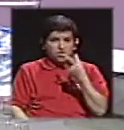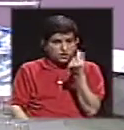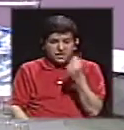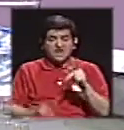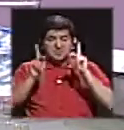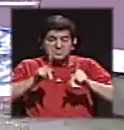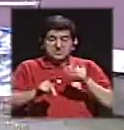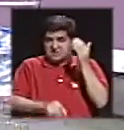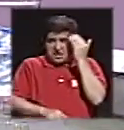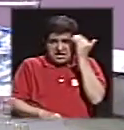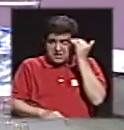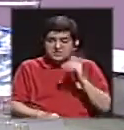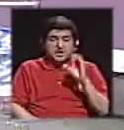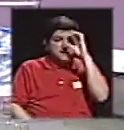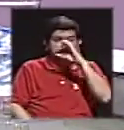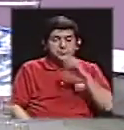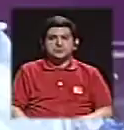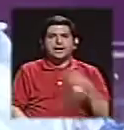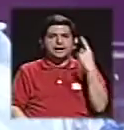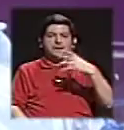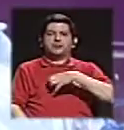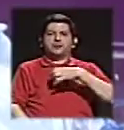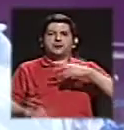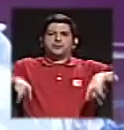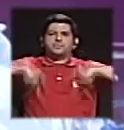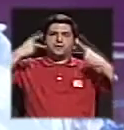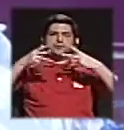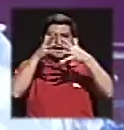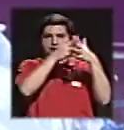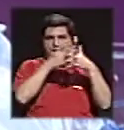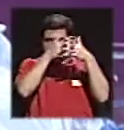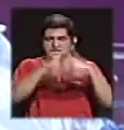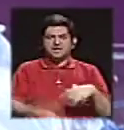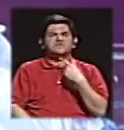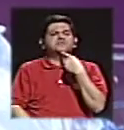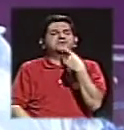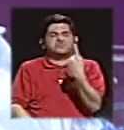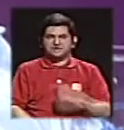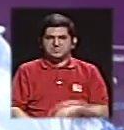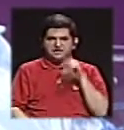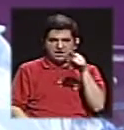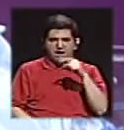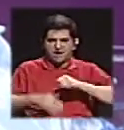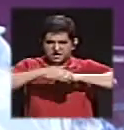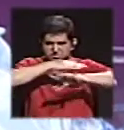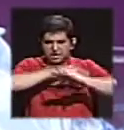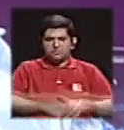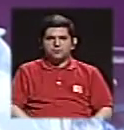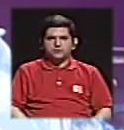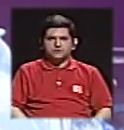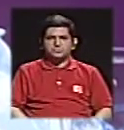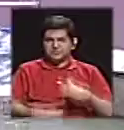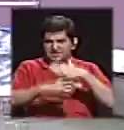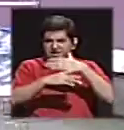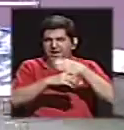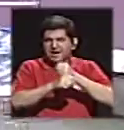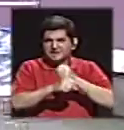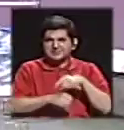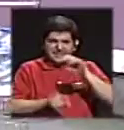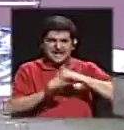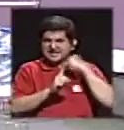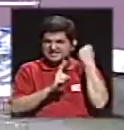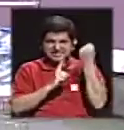alguien que no sabe hacerlo y pone en riesgo su vida. En Estados Unidos les dicen a esos abortos perpetrados en